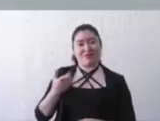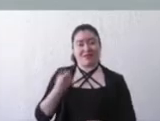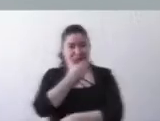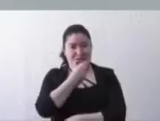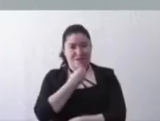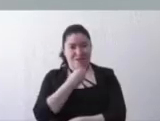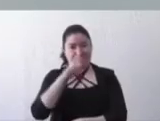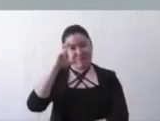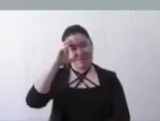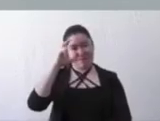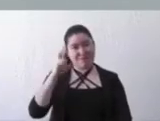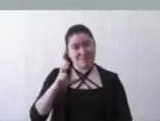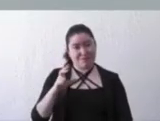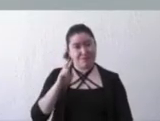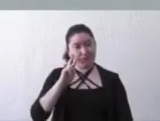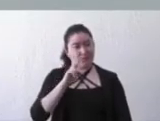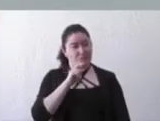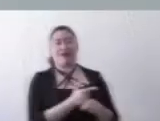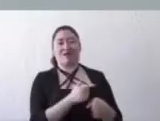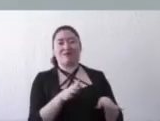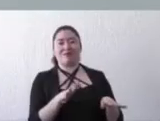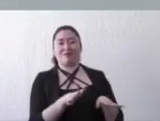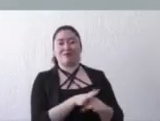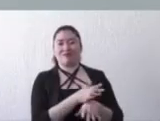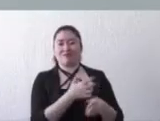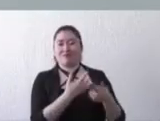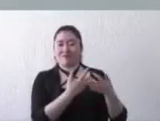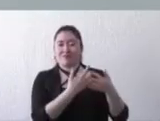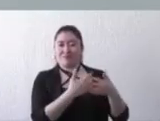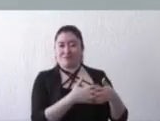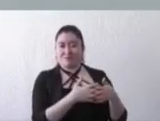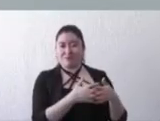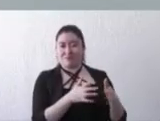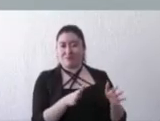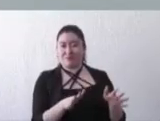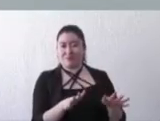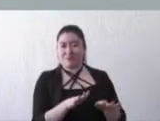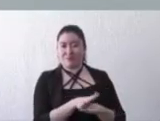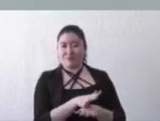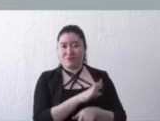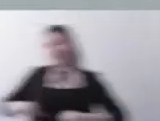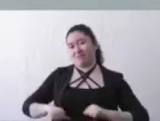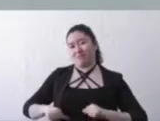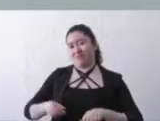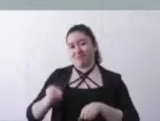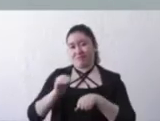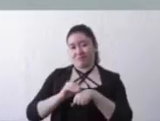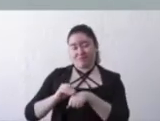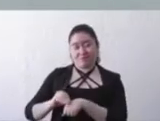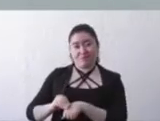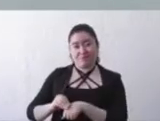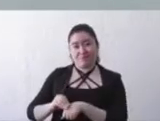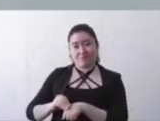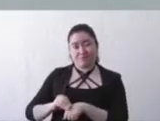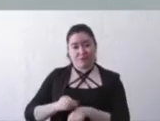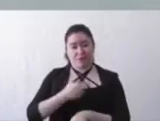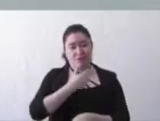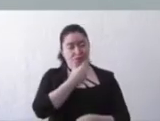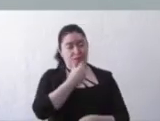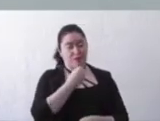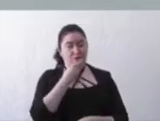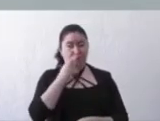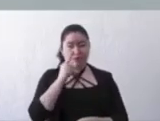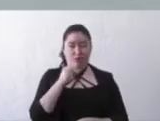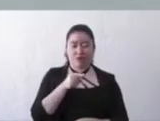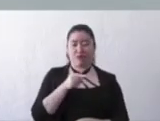algo cuando vio que aquí se iba a construir con una serie de actividades privadas pues todo la visión de decir no